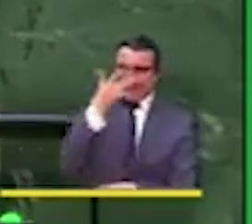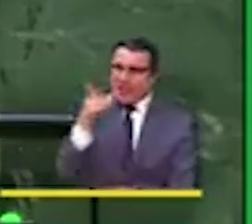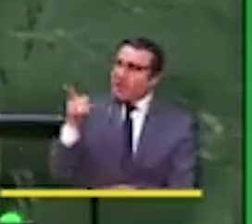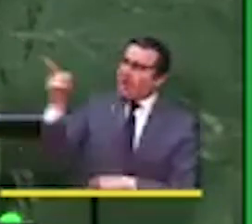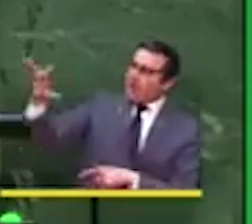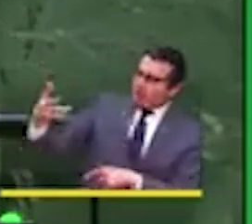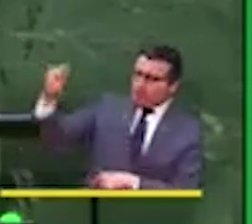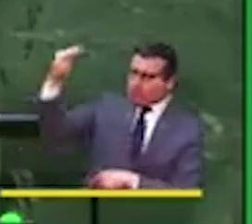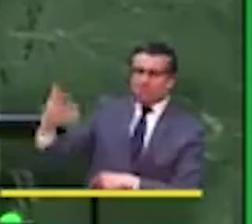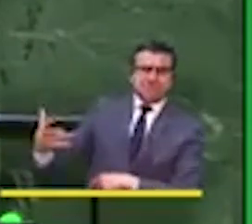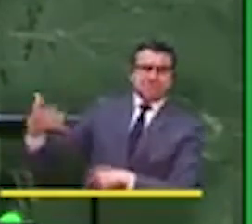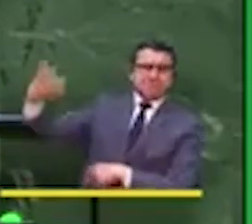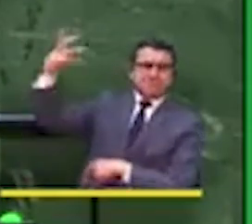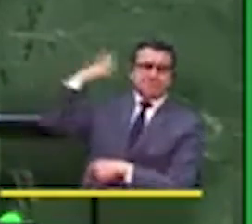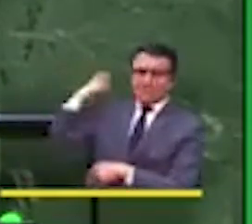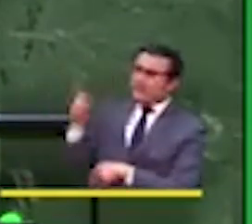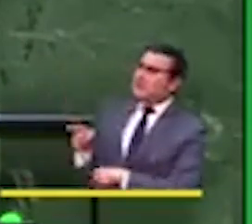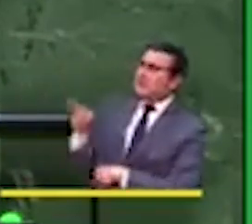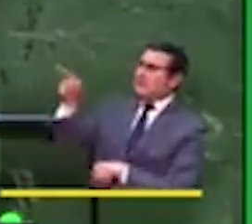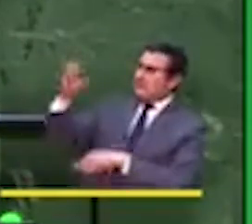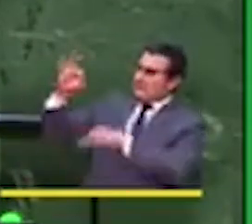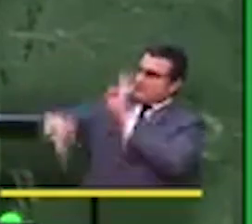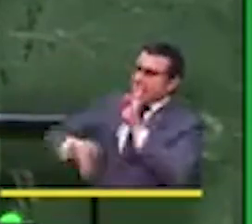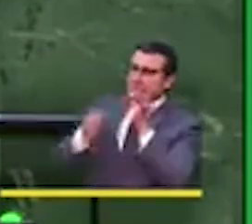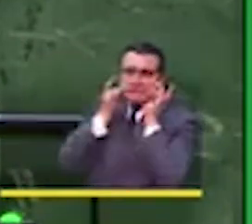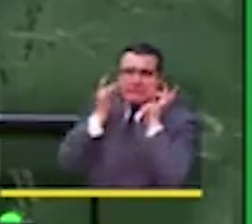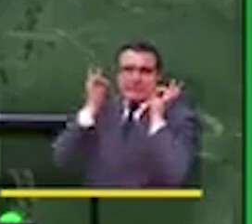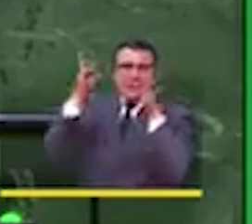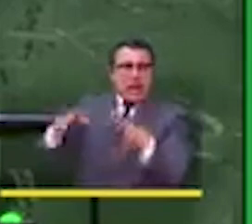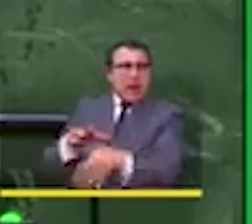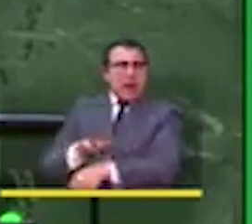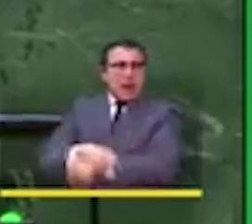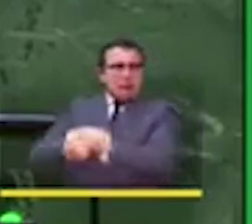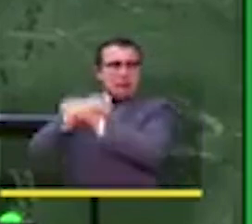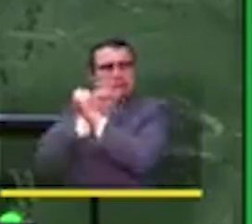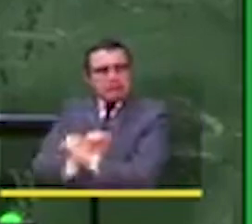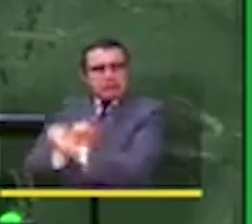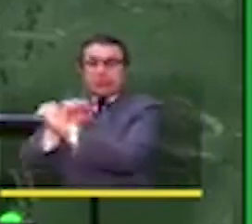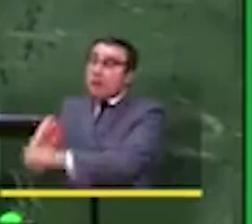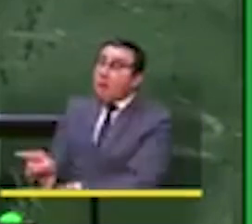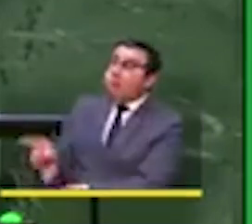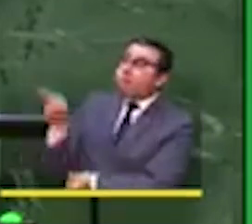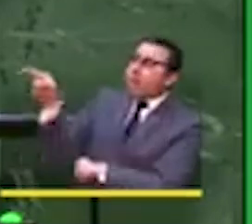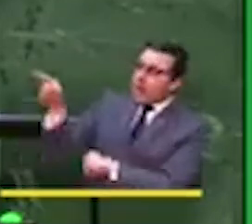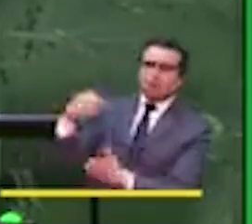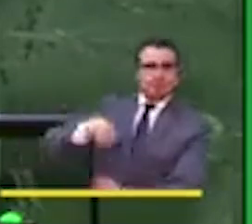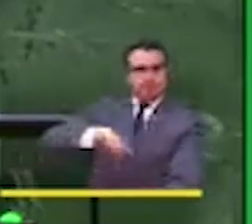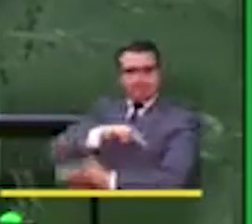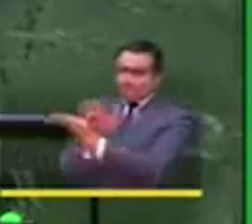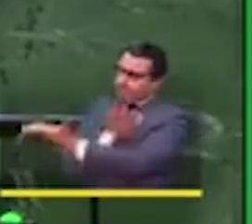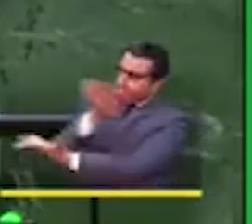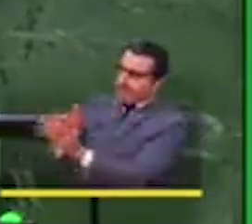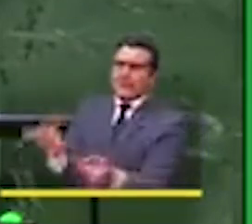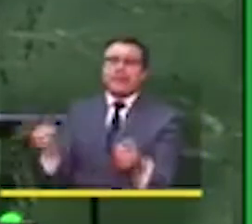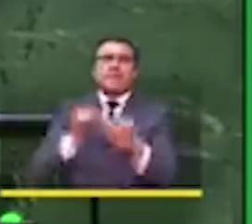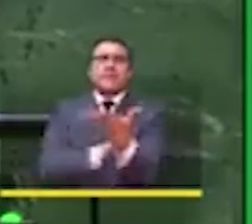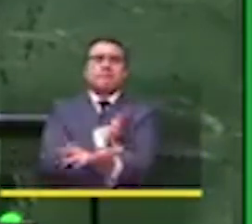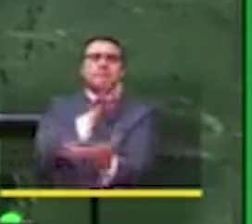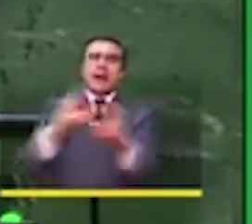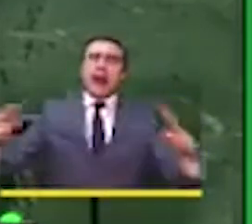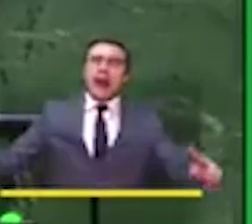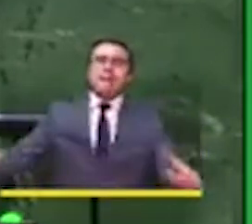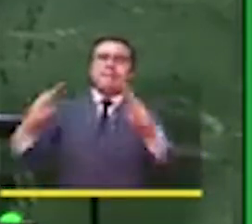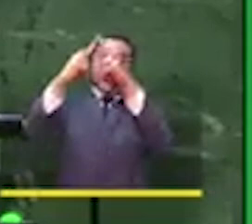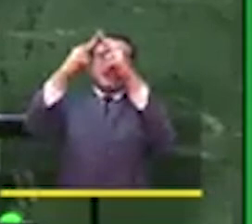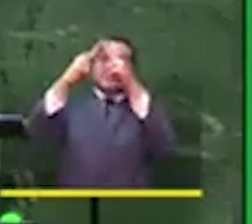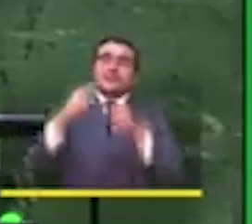de otra de las grandes injusticias del poder, la esclavitud. Y nos fuimos a París para ver si